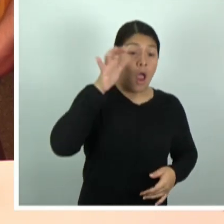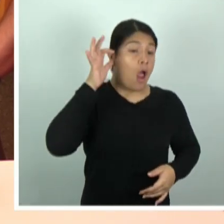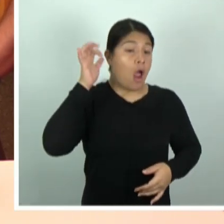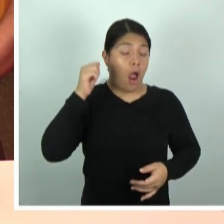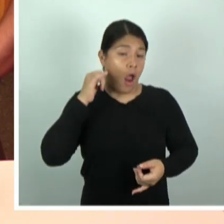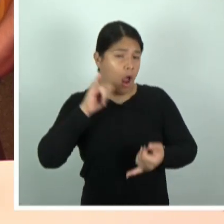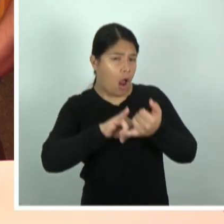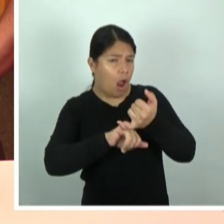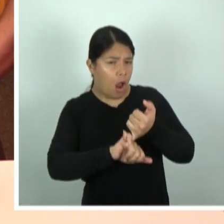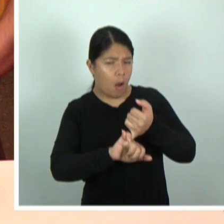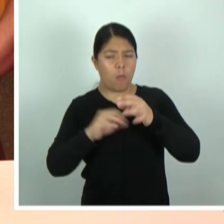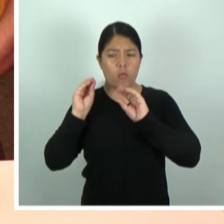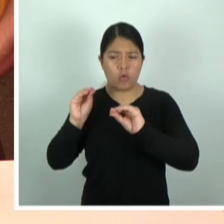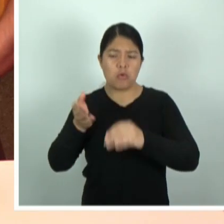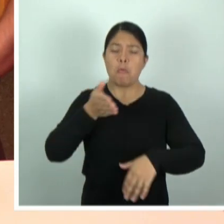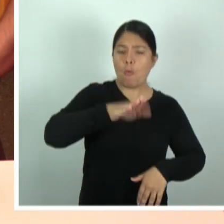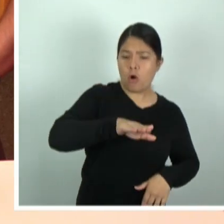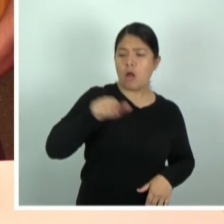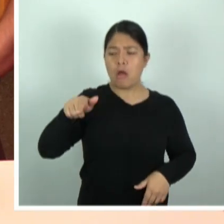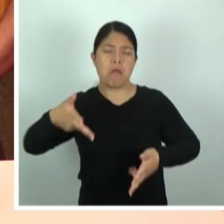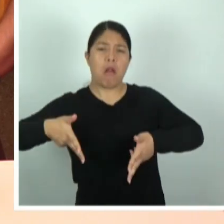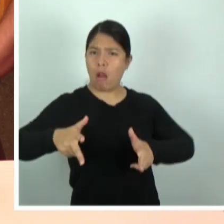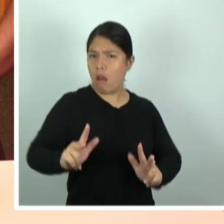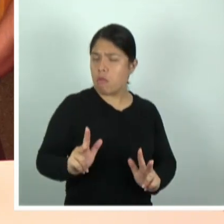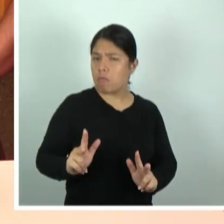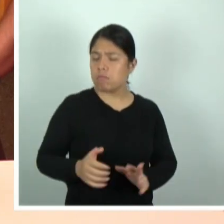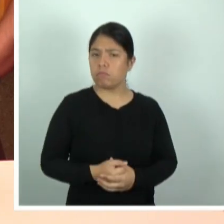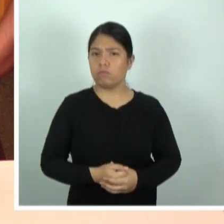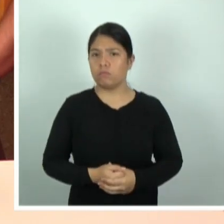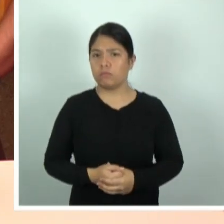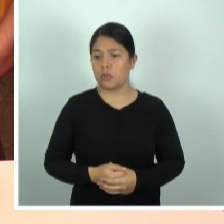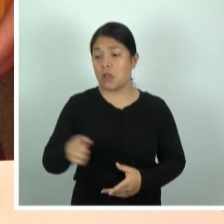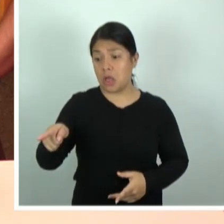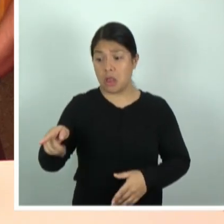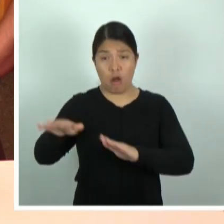ataba a esa mujer a ese hombre y ya no es llamada adúltera.